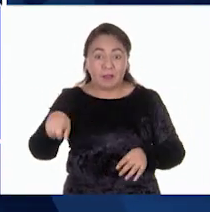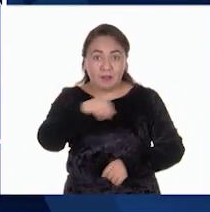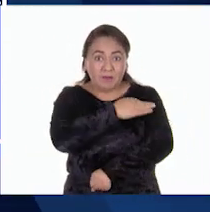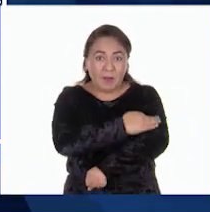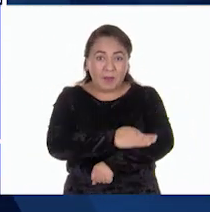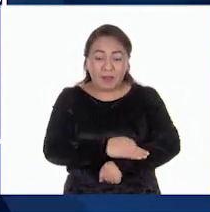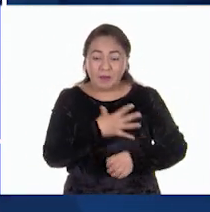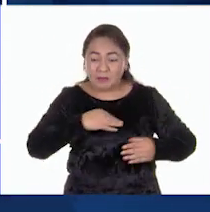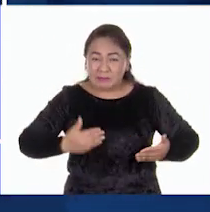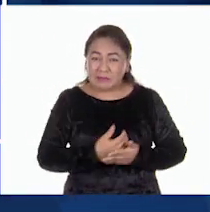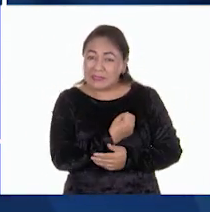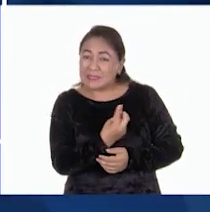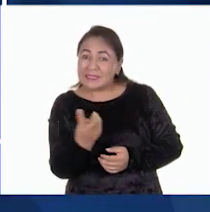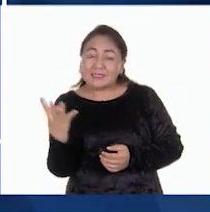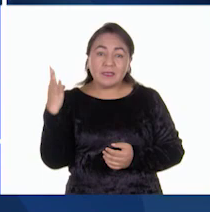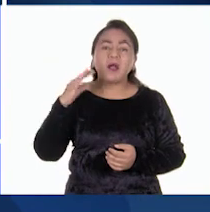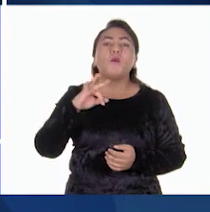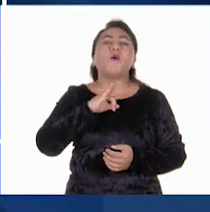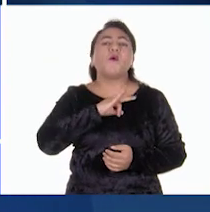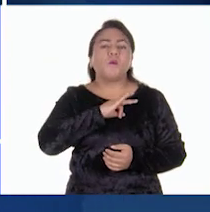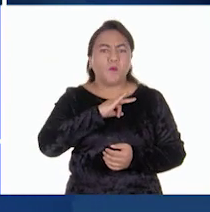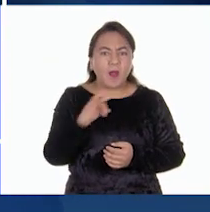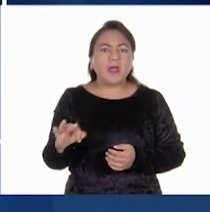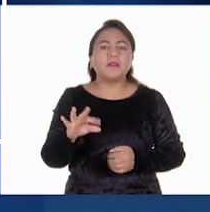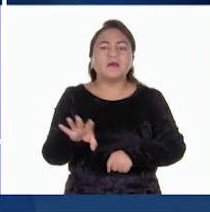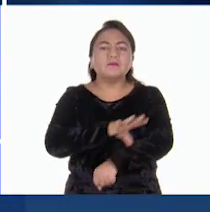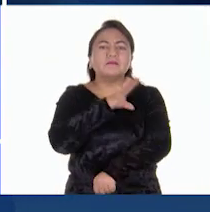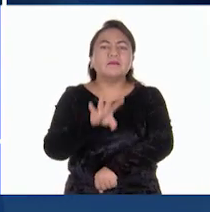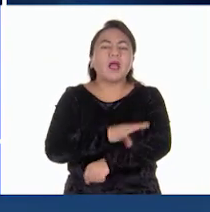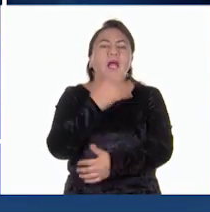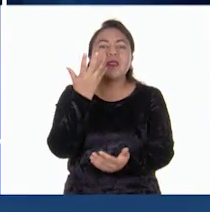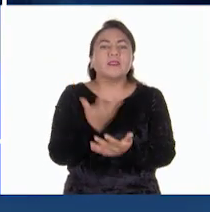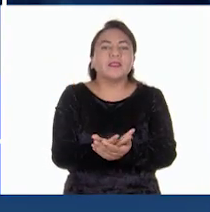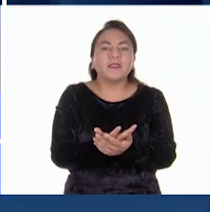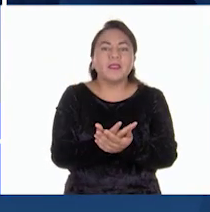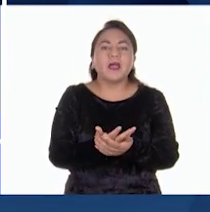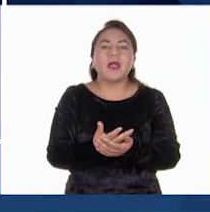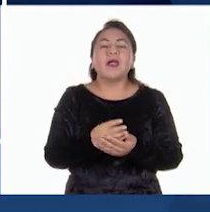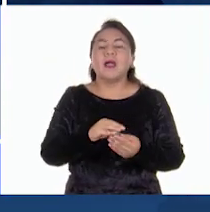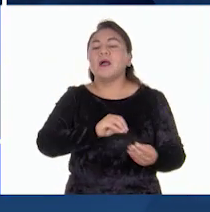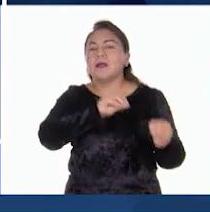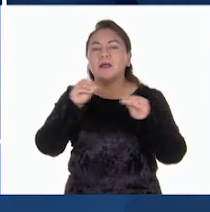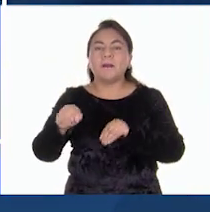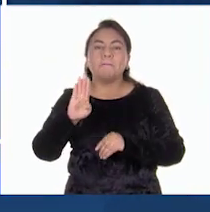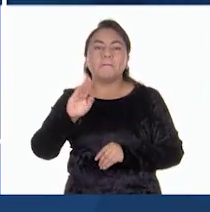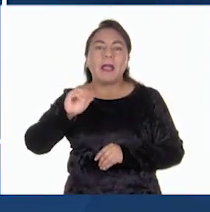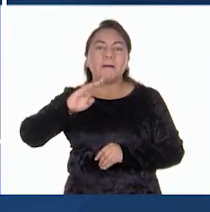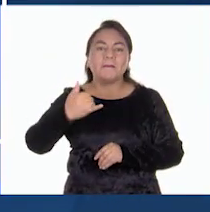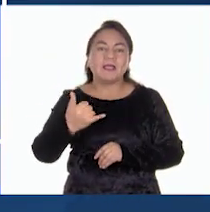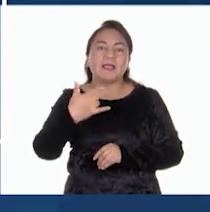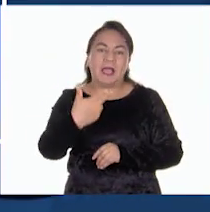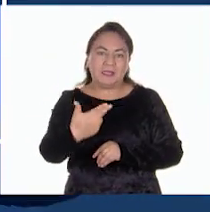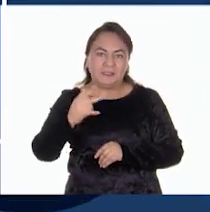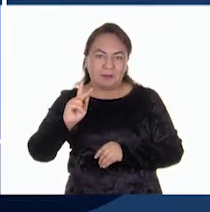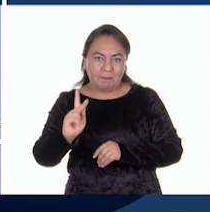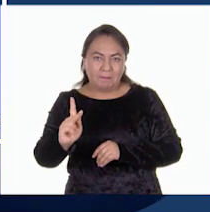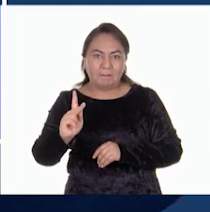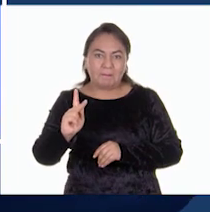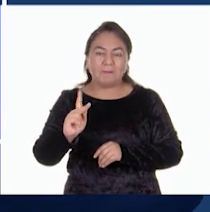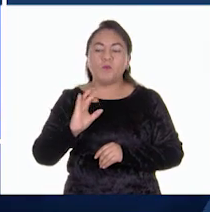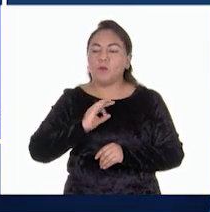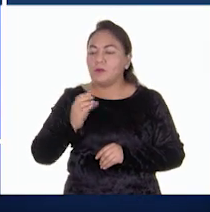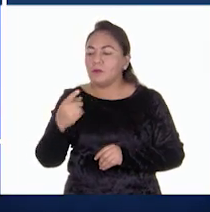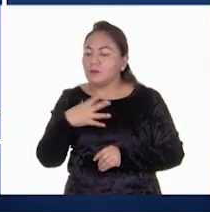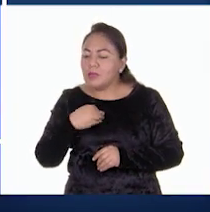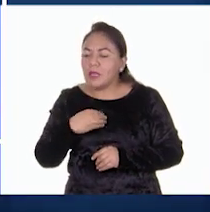numerosas pueden satisfacer todas sus demandas de electricidad instalando un Baby HP en cada uno de sus